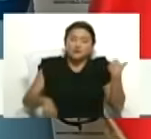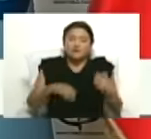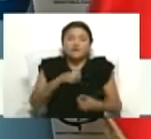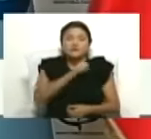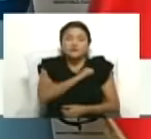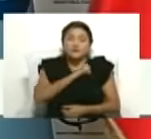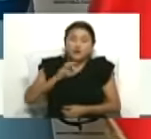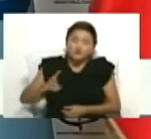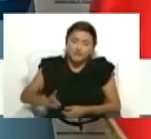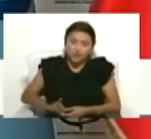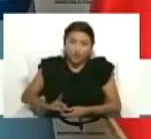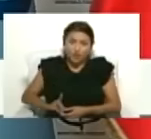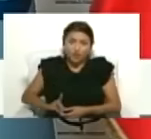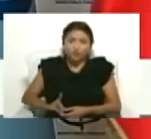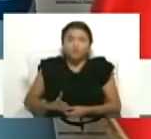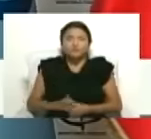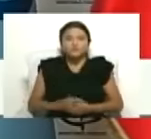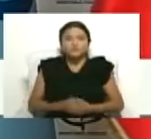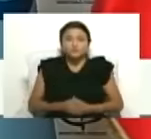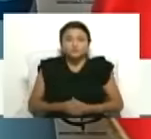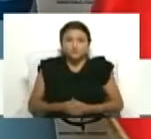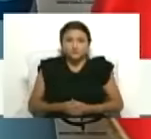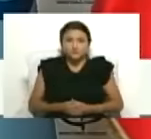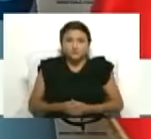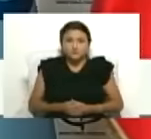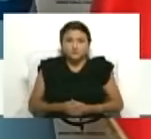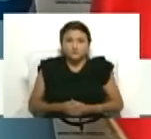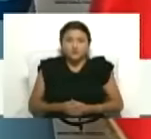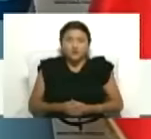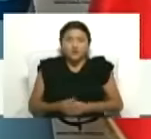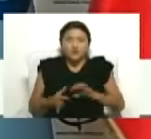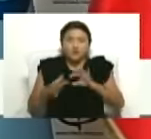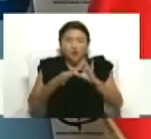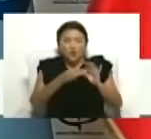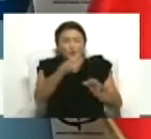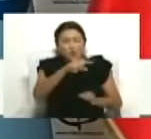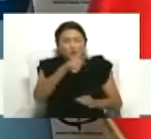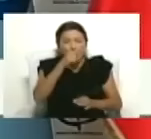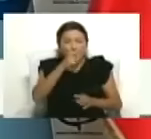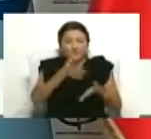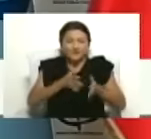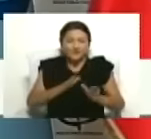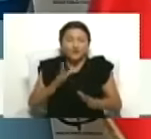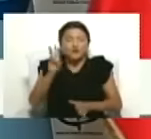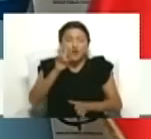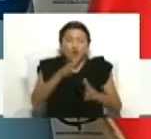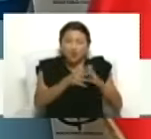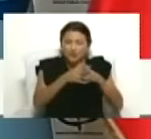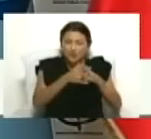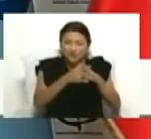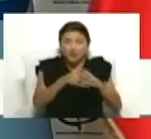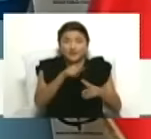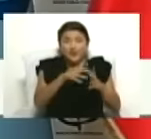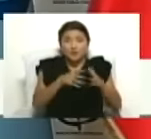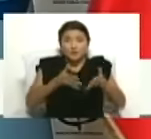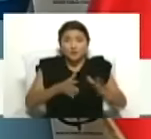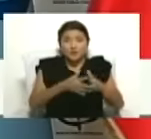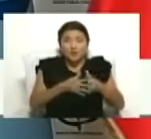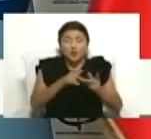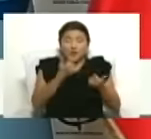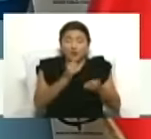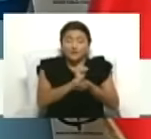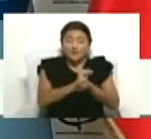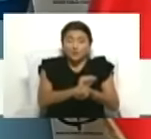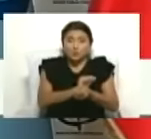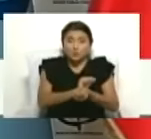a Savoy Yandon Wright, también estadounidense, quien ya se encuentra detenido,